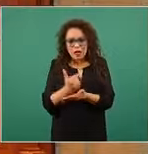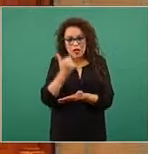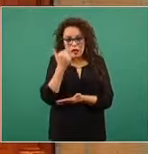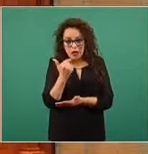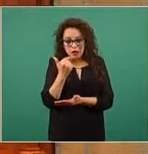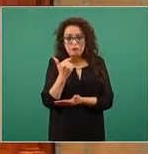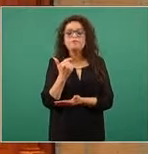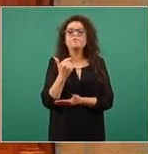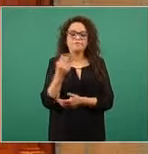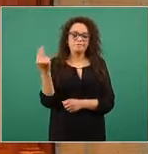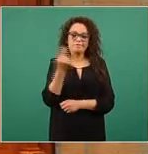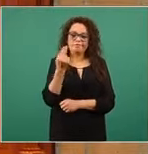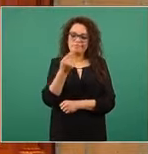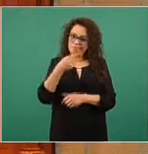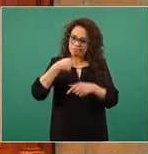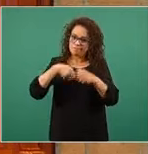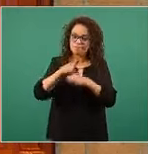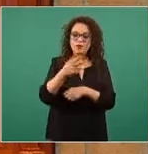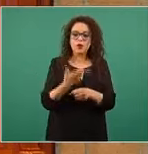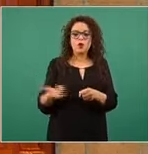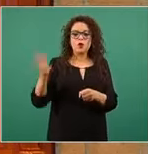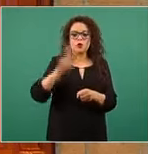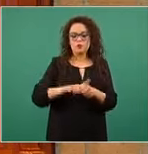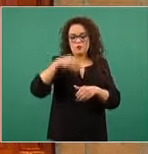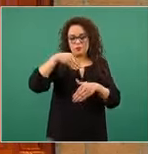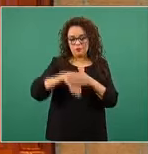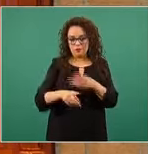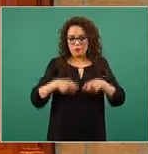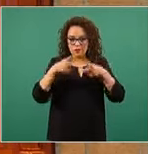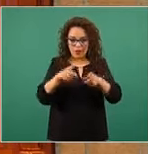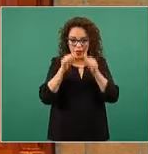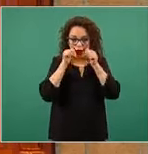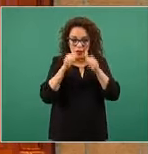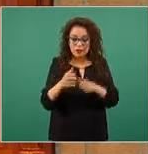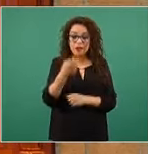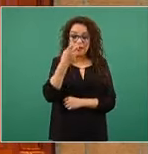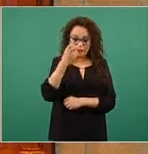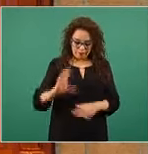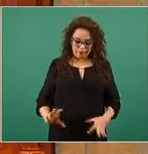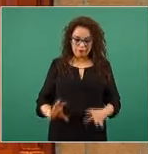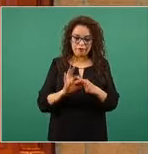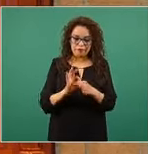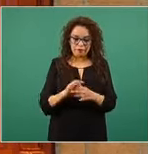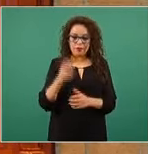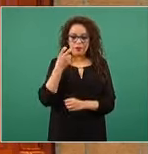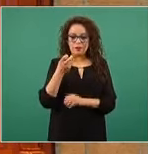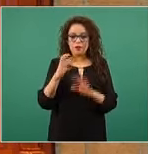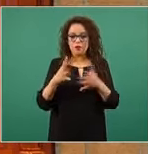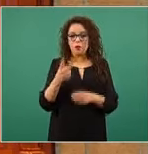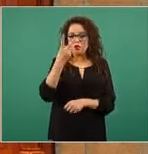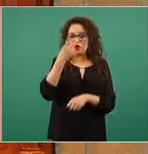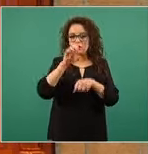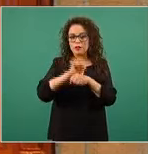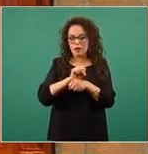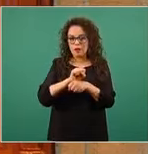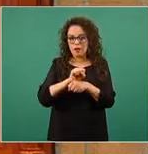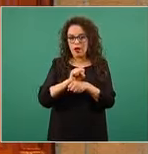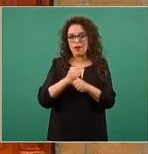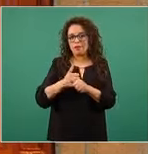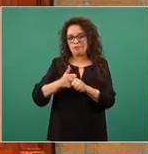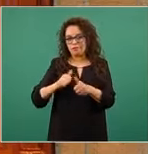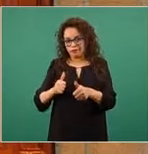finalmente demandando atención médica. Entonces está relacionado y siempre hay un retraso de alrededor de 2 semanas en relación a la